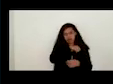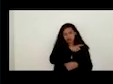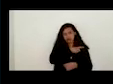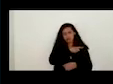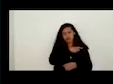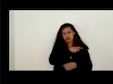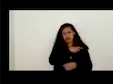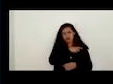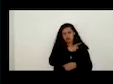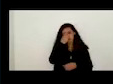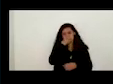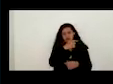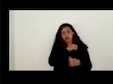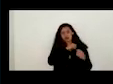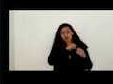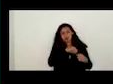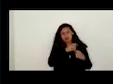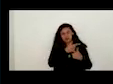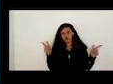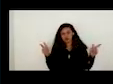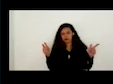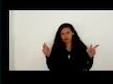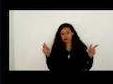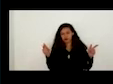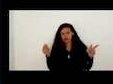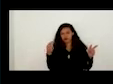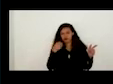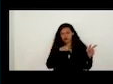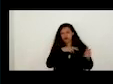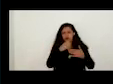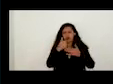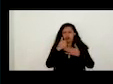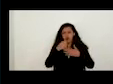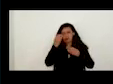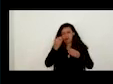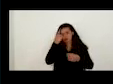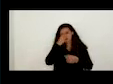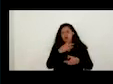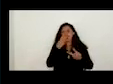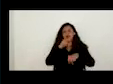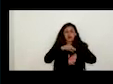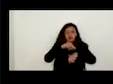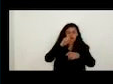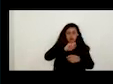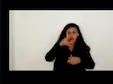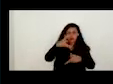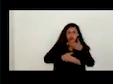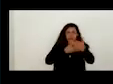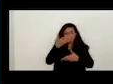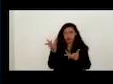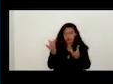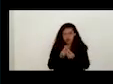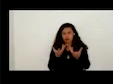de autonomía. Y ahí pues, nos hemos ayudado mucho de nutriólogos que hacen servicio social con otros.